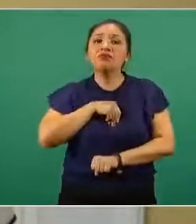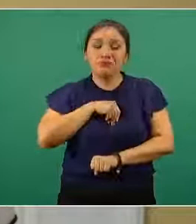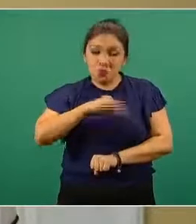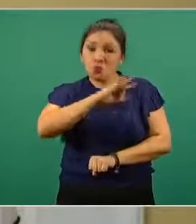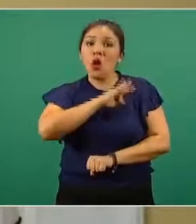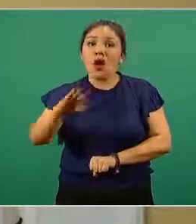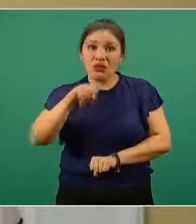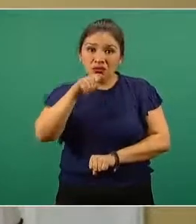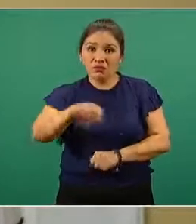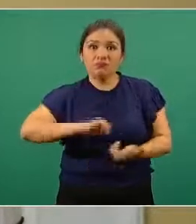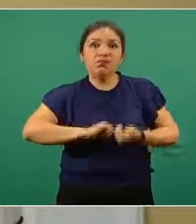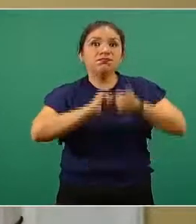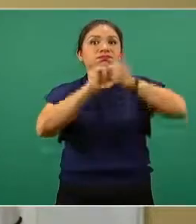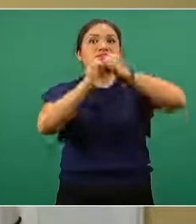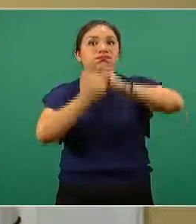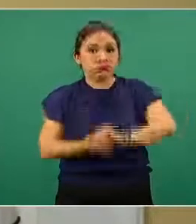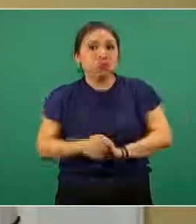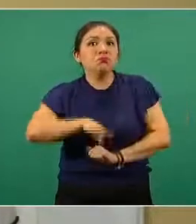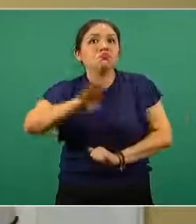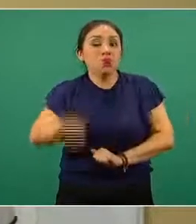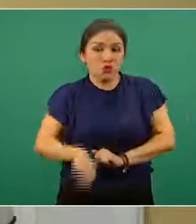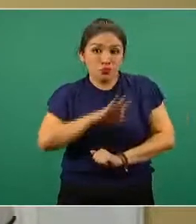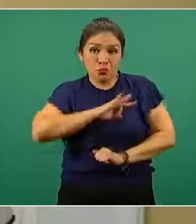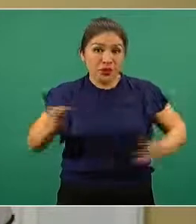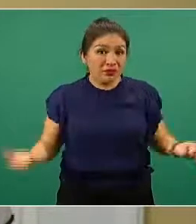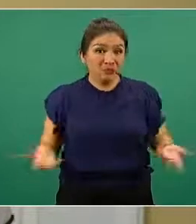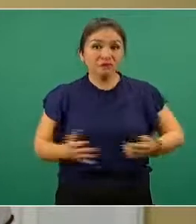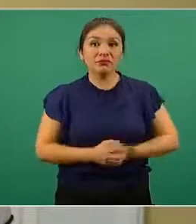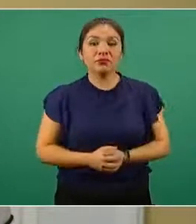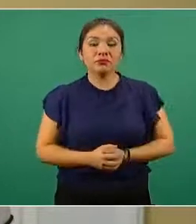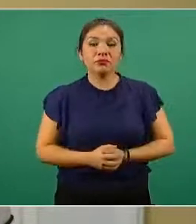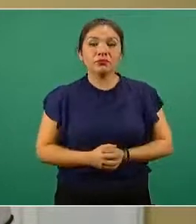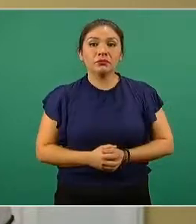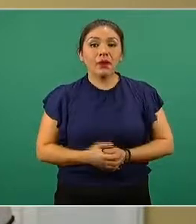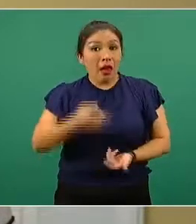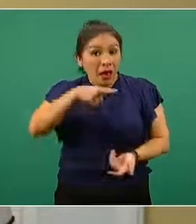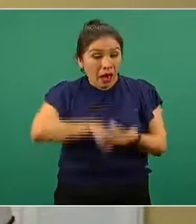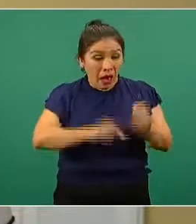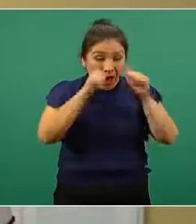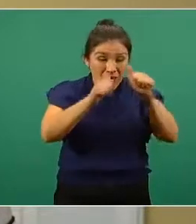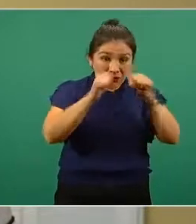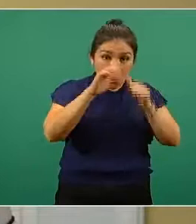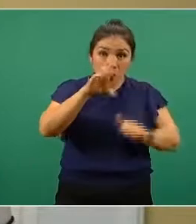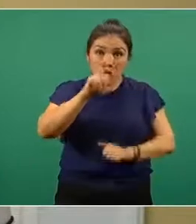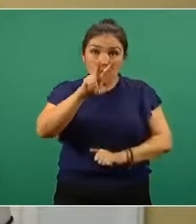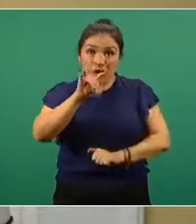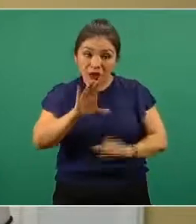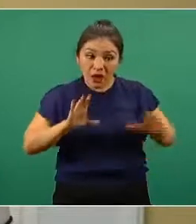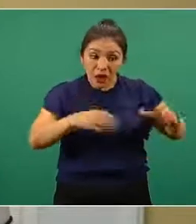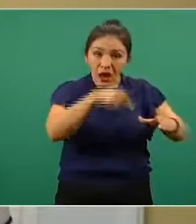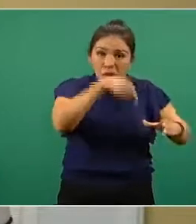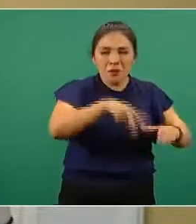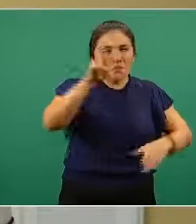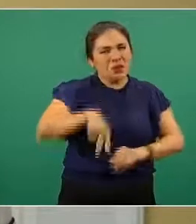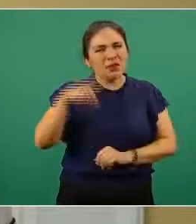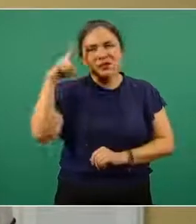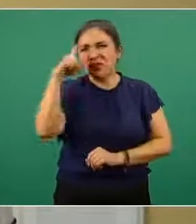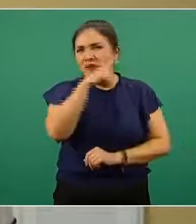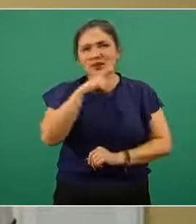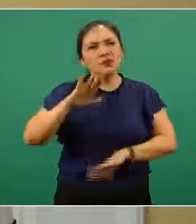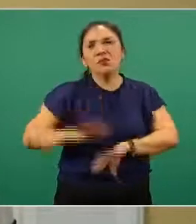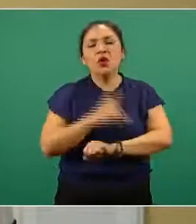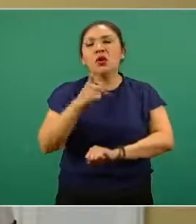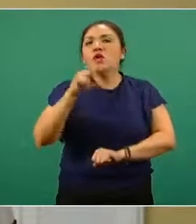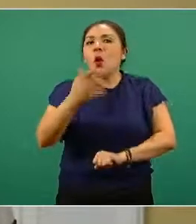nos podemos, podemos perder la vida. Dentro de un área de COVID es muy difícil porque no